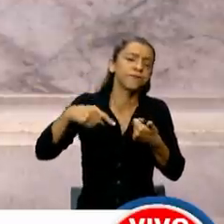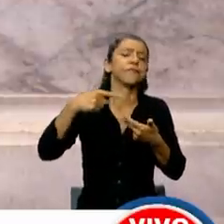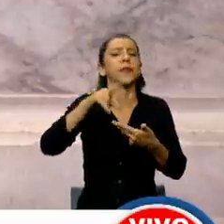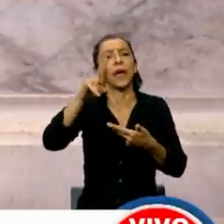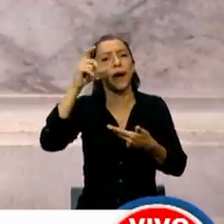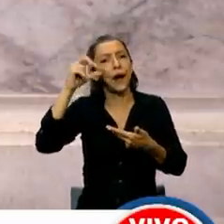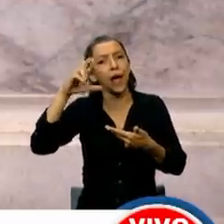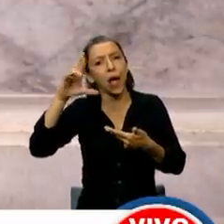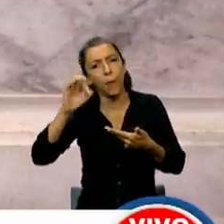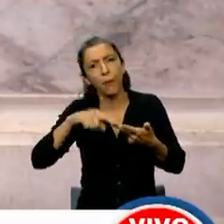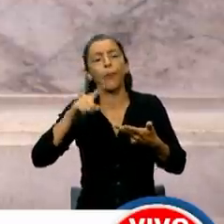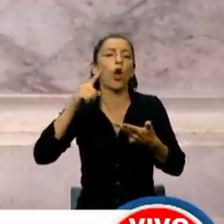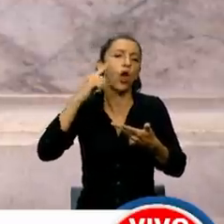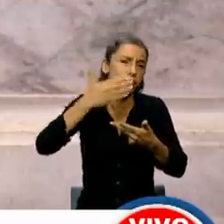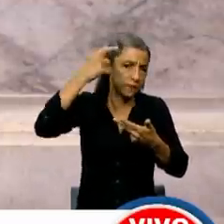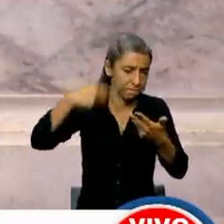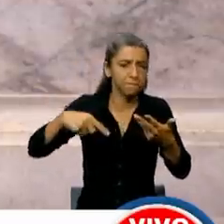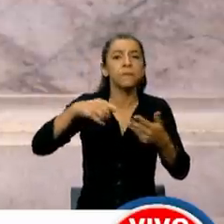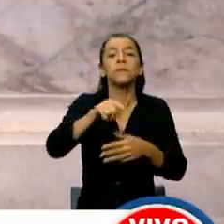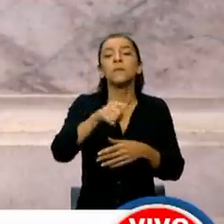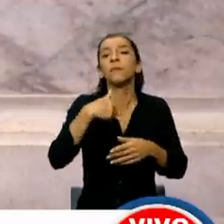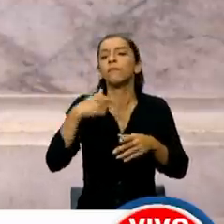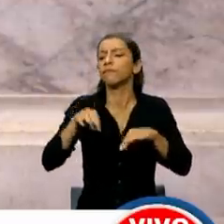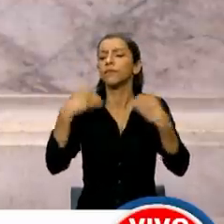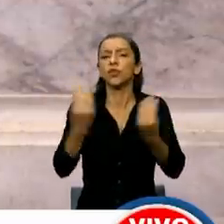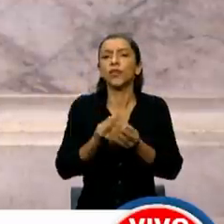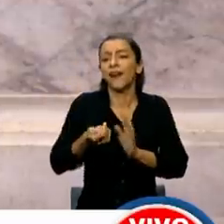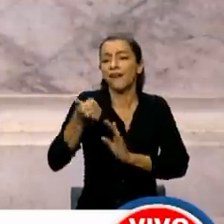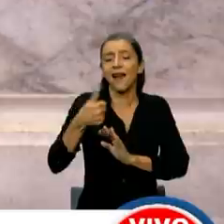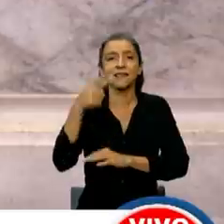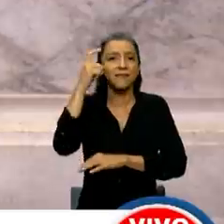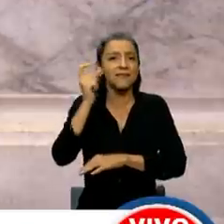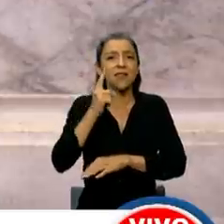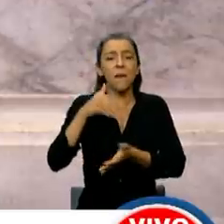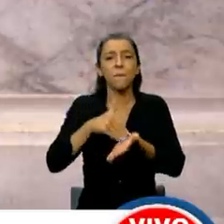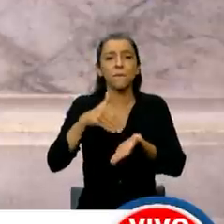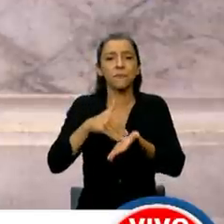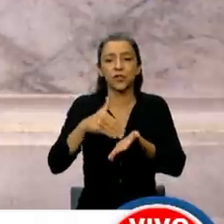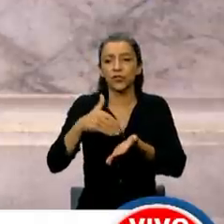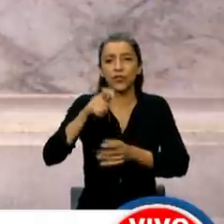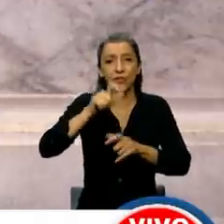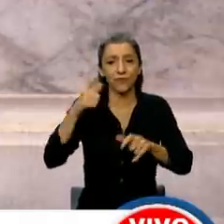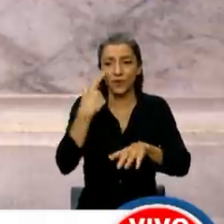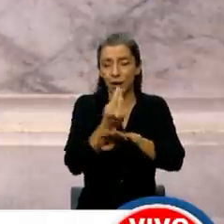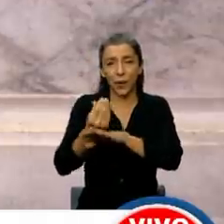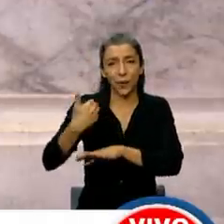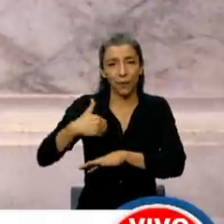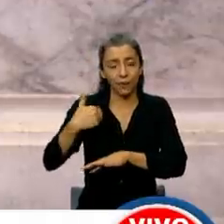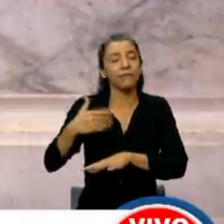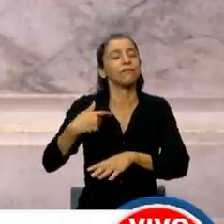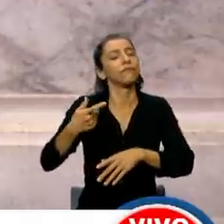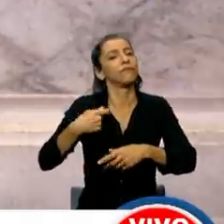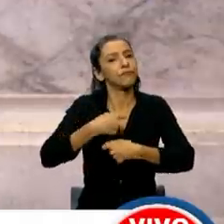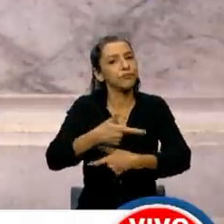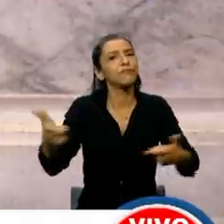que acompañó a casi 10 millones de argentinos con el ingreso federal de emergencia en un momento tan